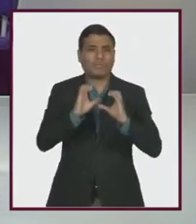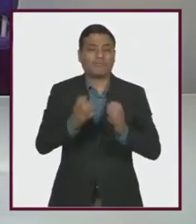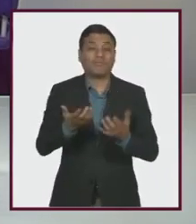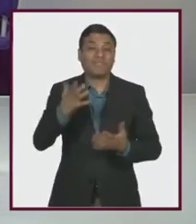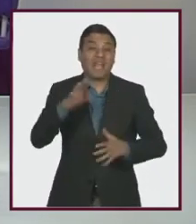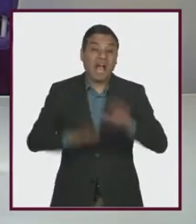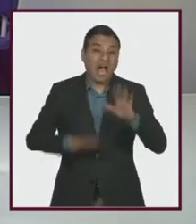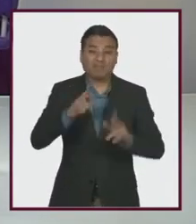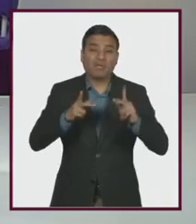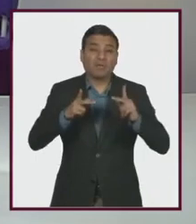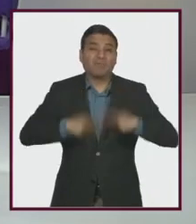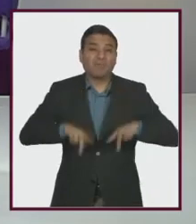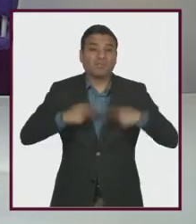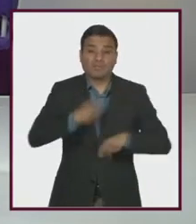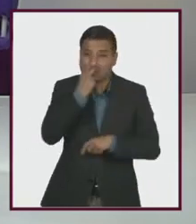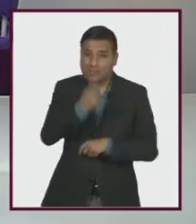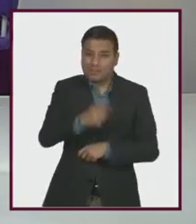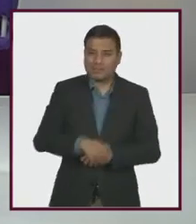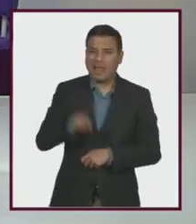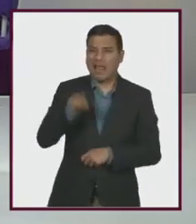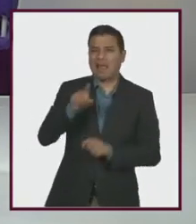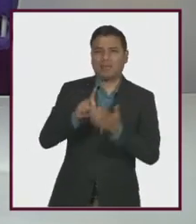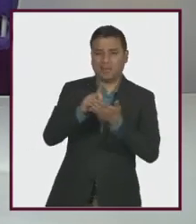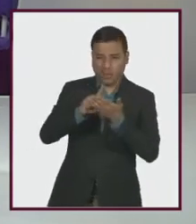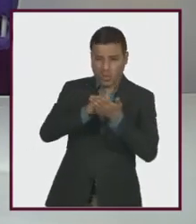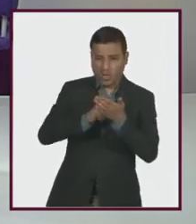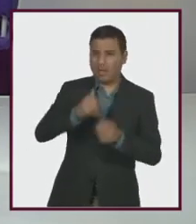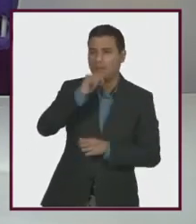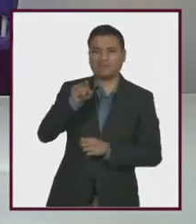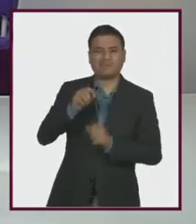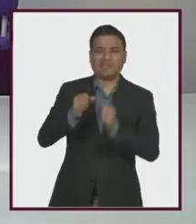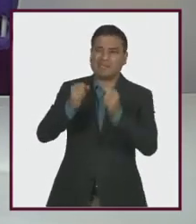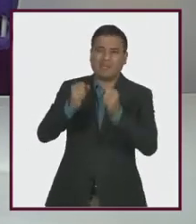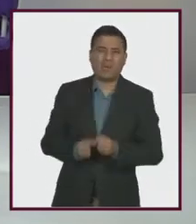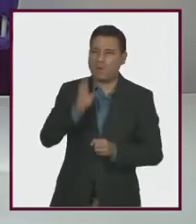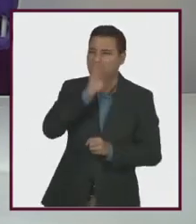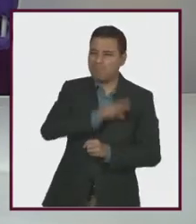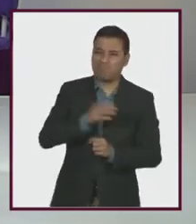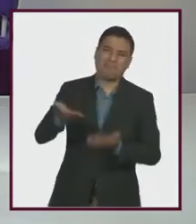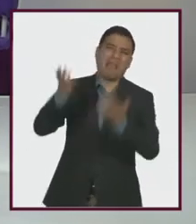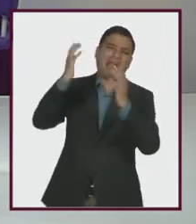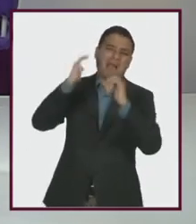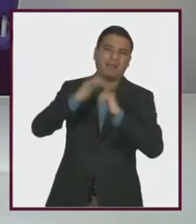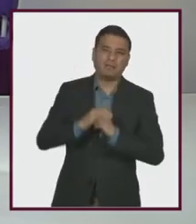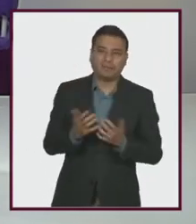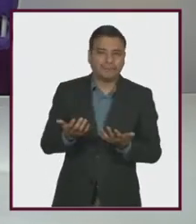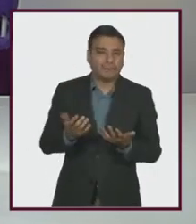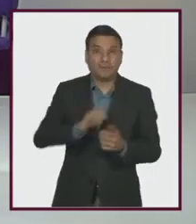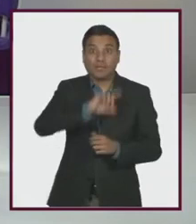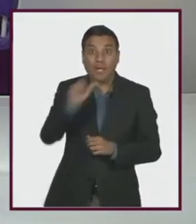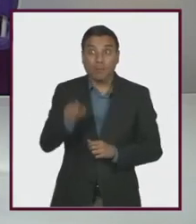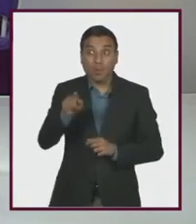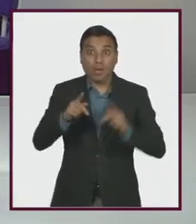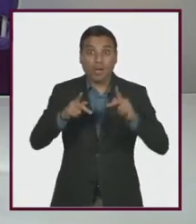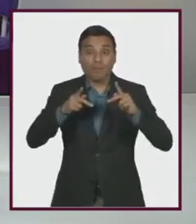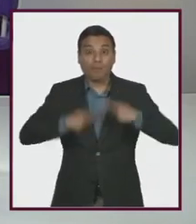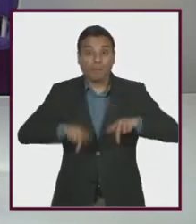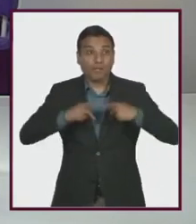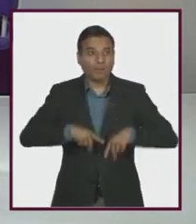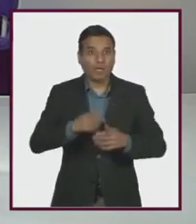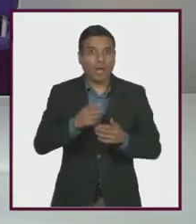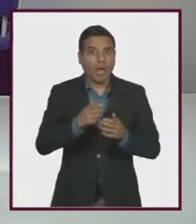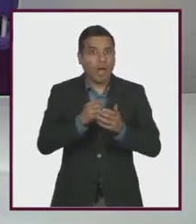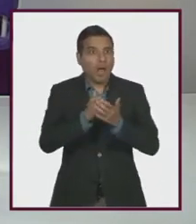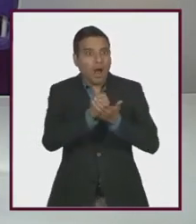señalamos de una forma tan punitiva, eso nos lleva a no buscar atención, a no aceptar que tenemos un problema, a